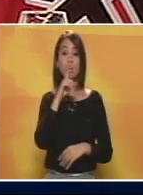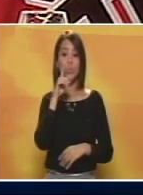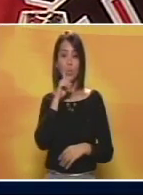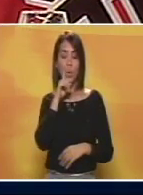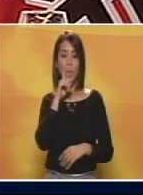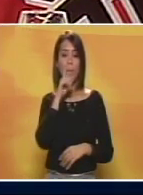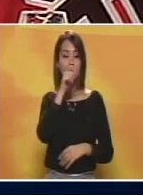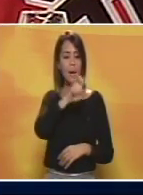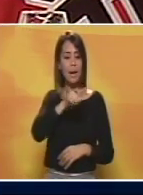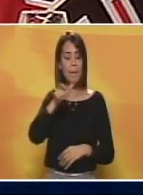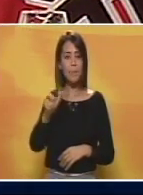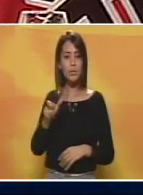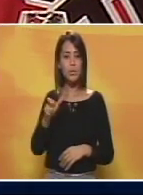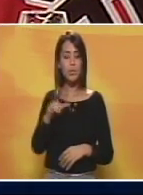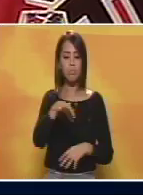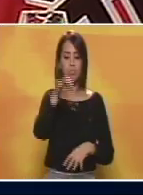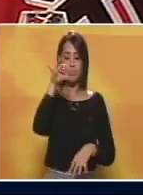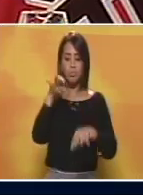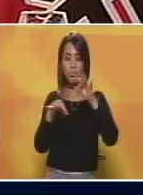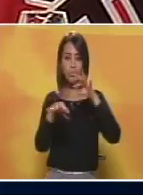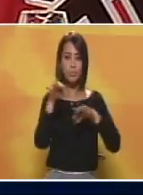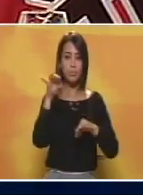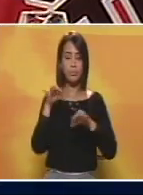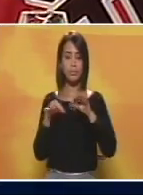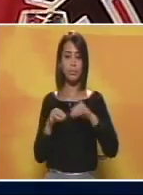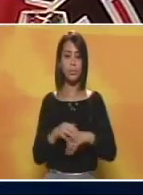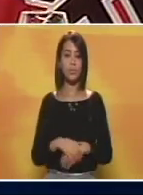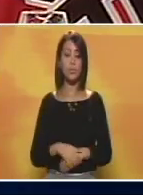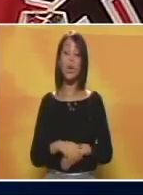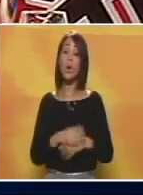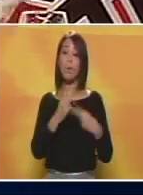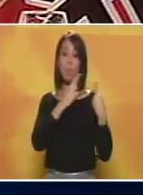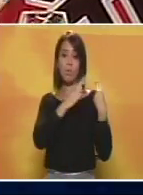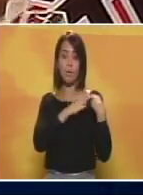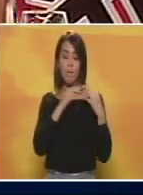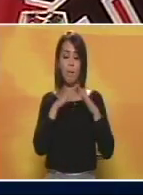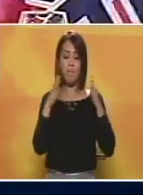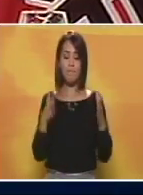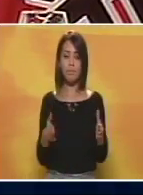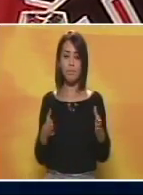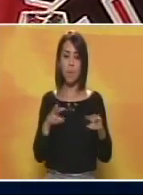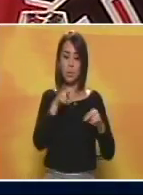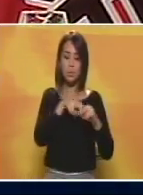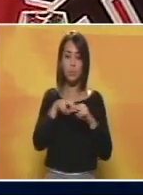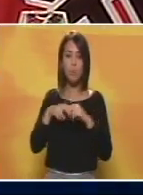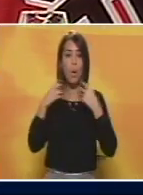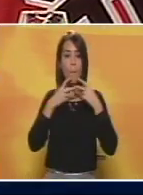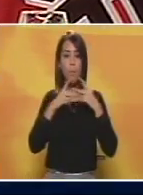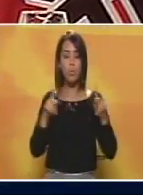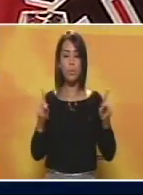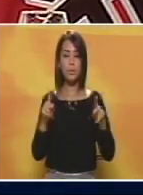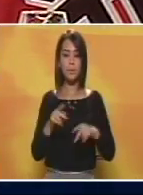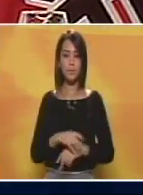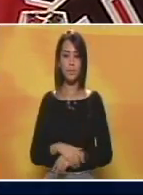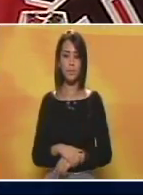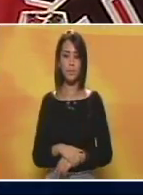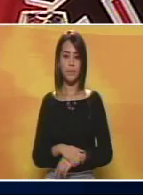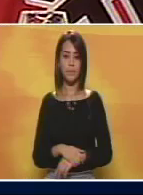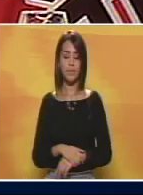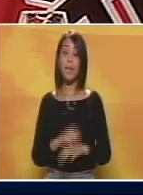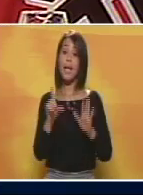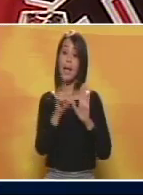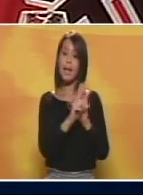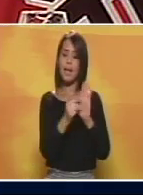nombres de las personas que fueron seleccionadas como miembros de mesa van a estar publicados en esa